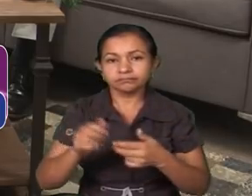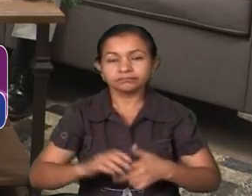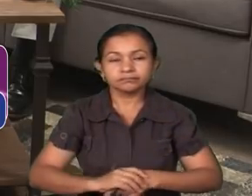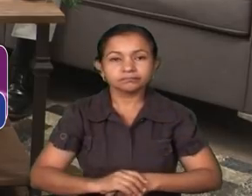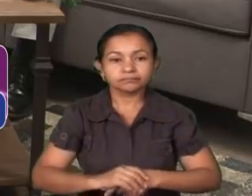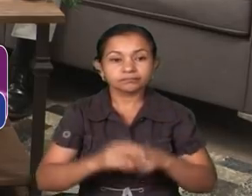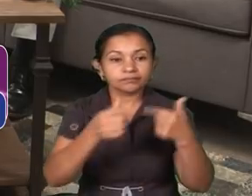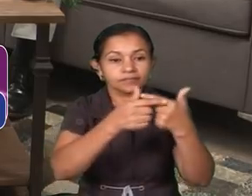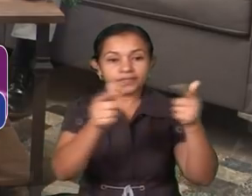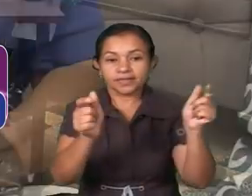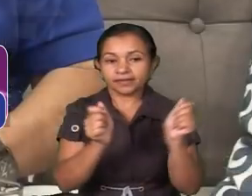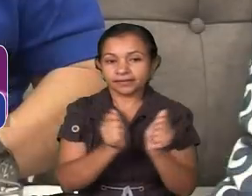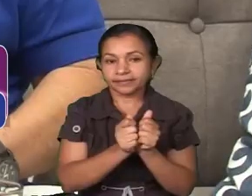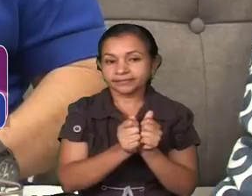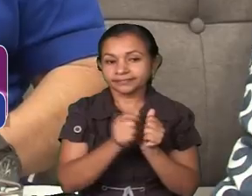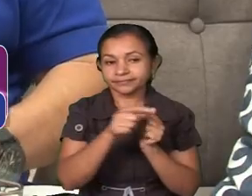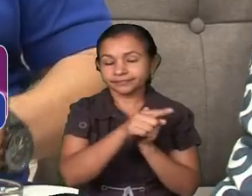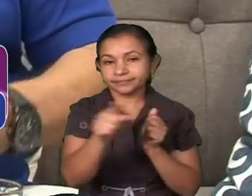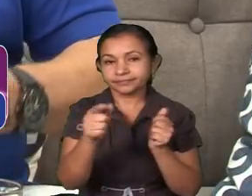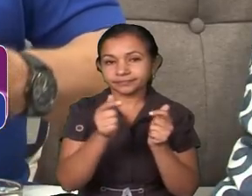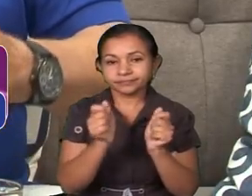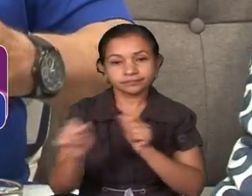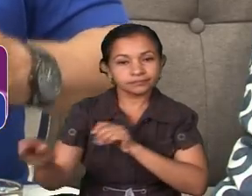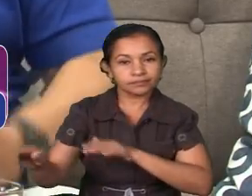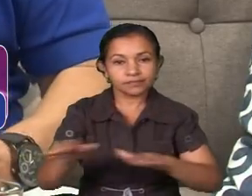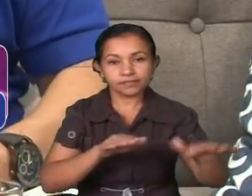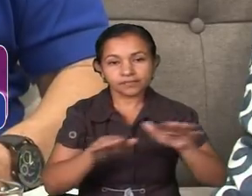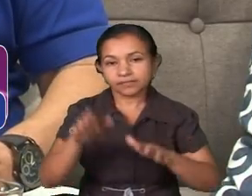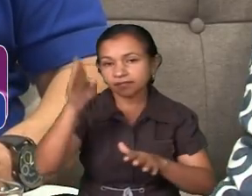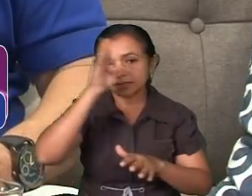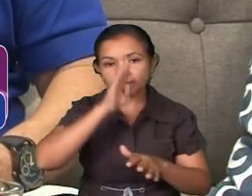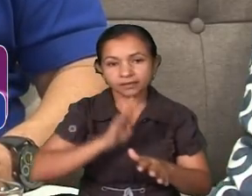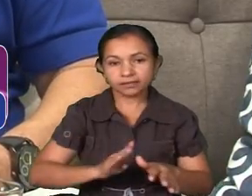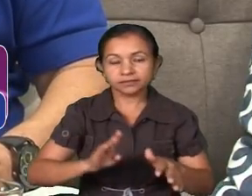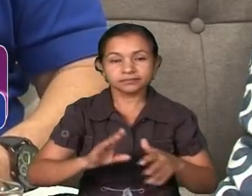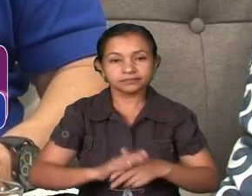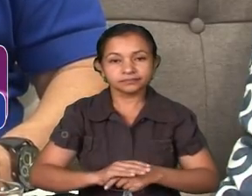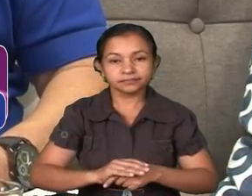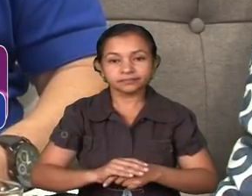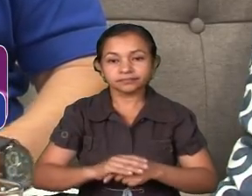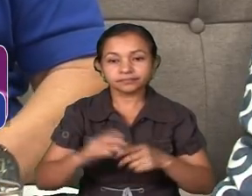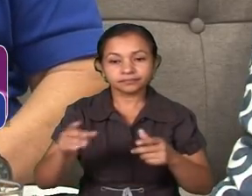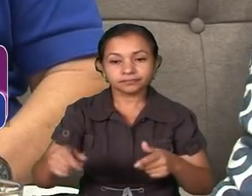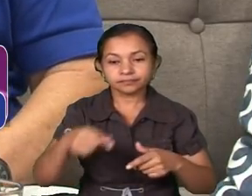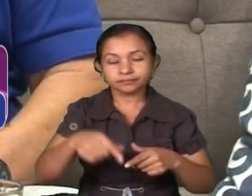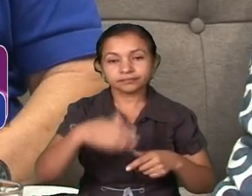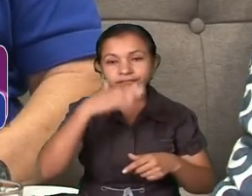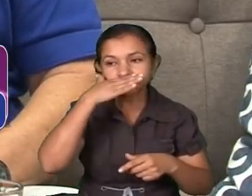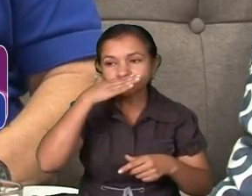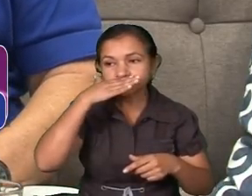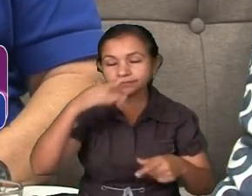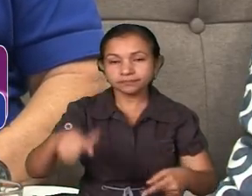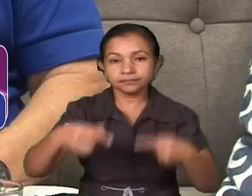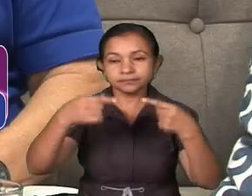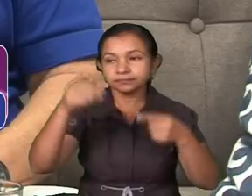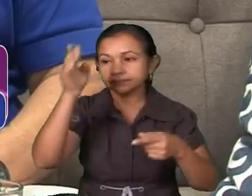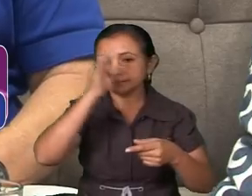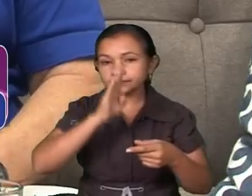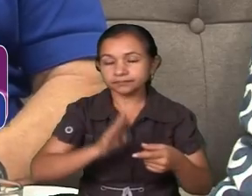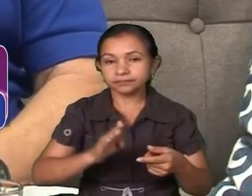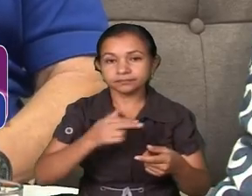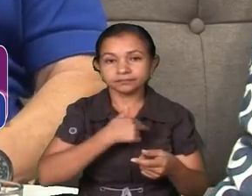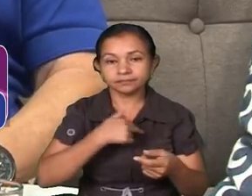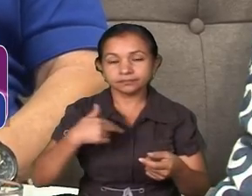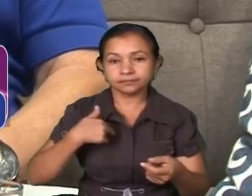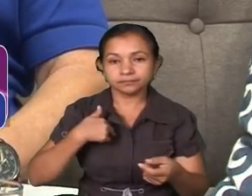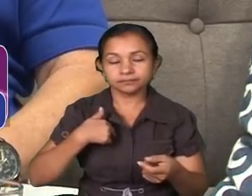Y todos esos no van a poder nunca contra nosotros los sandinistas. Y van a